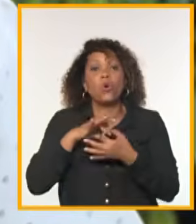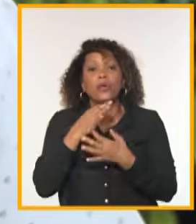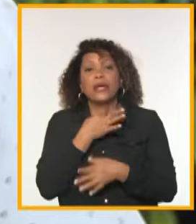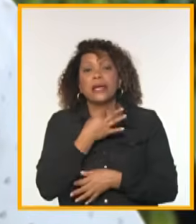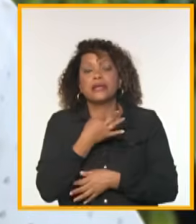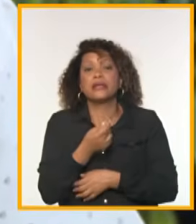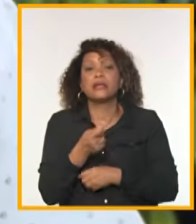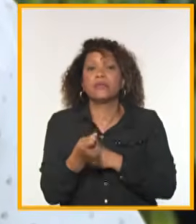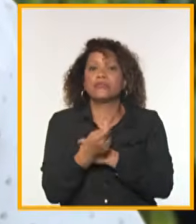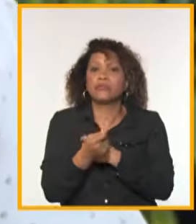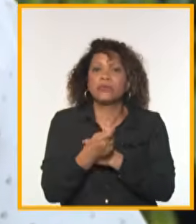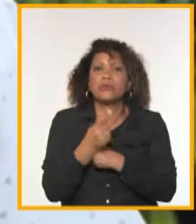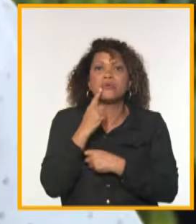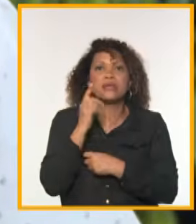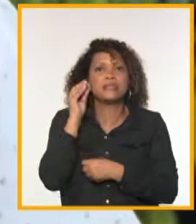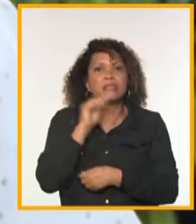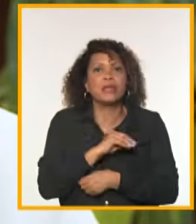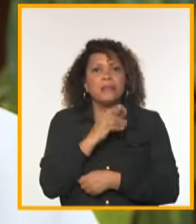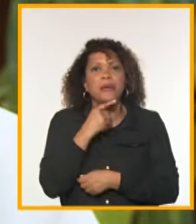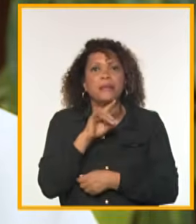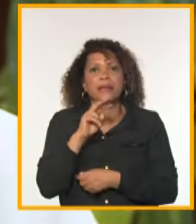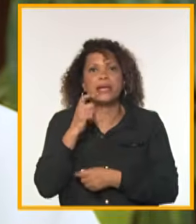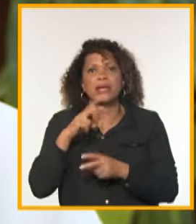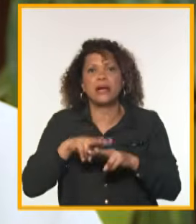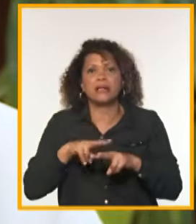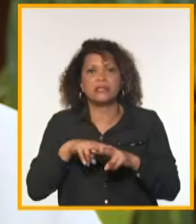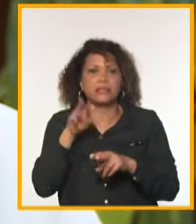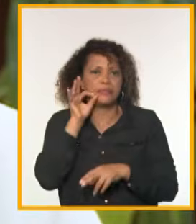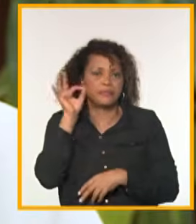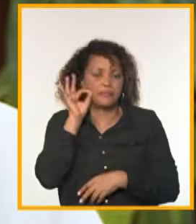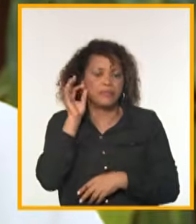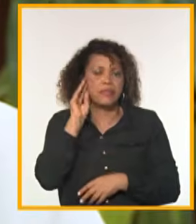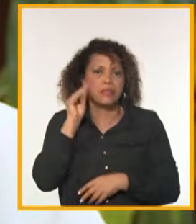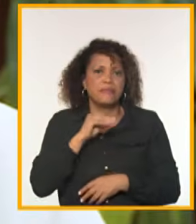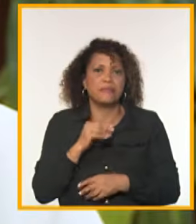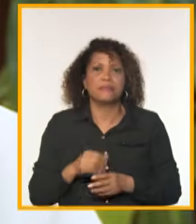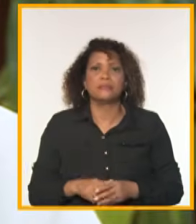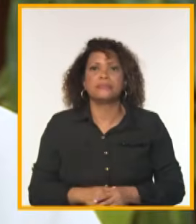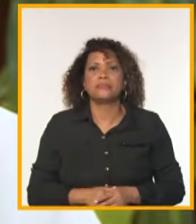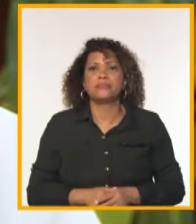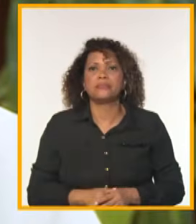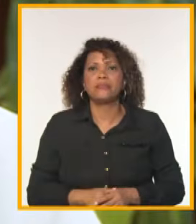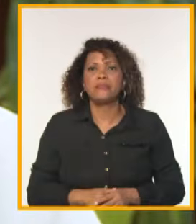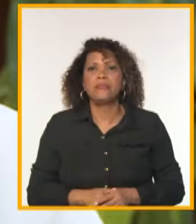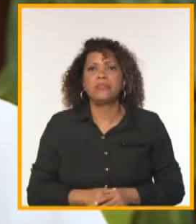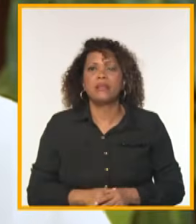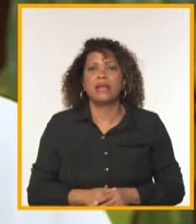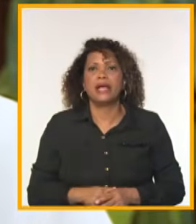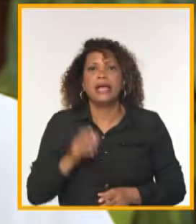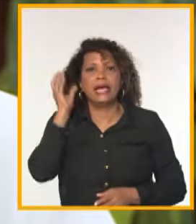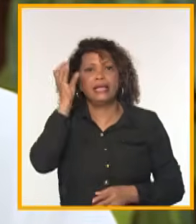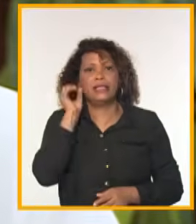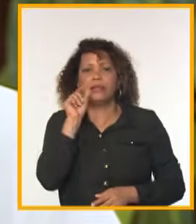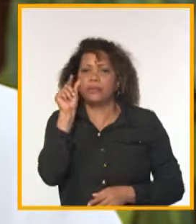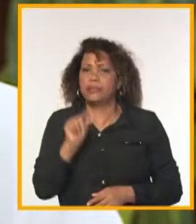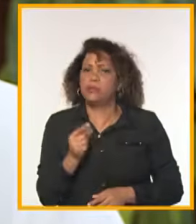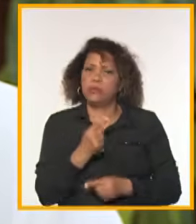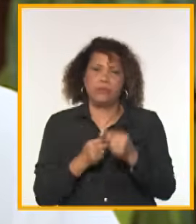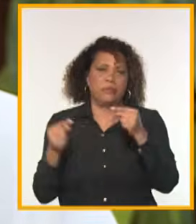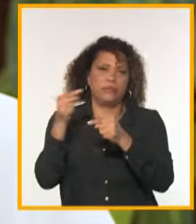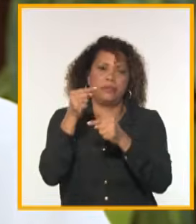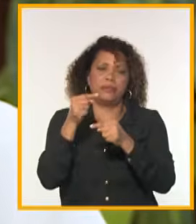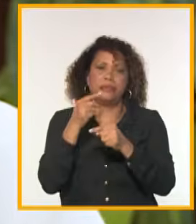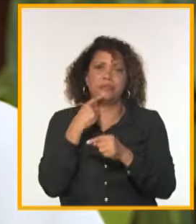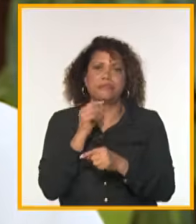médicos a conocer sobre VIH y cómo vivir con VIH. El criterio de que el paciente es el primero. El paciente es el primero y